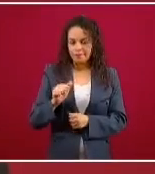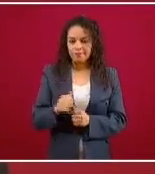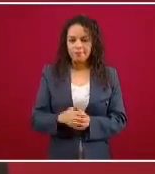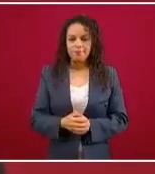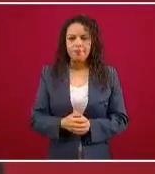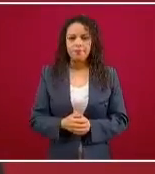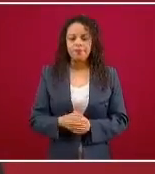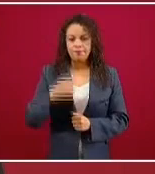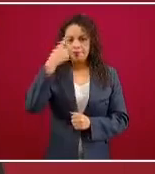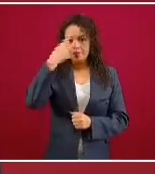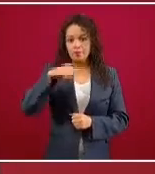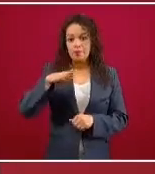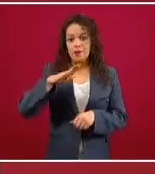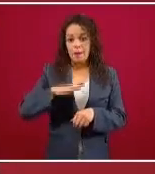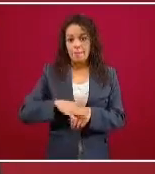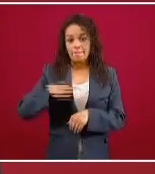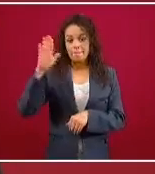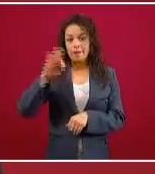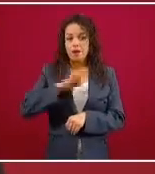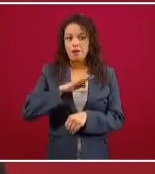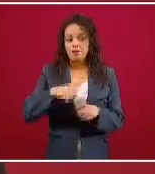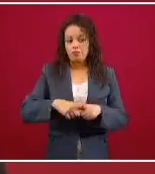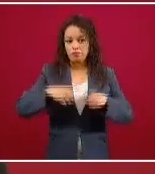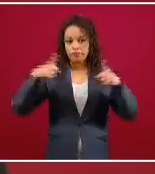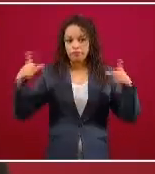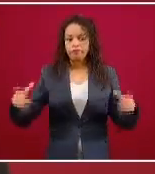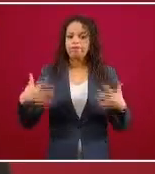aumentar su capacidad de producción. Esto